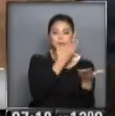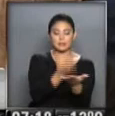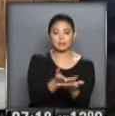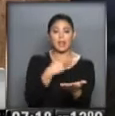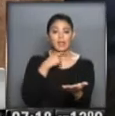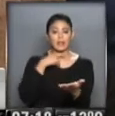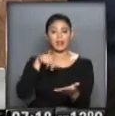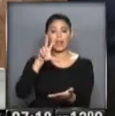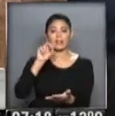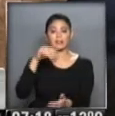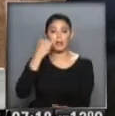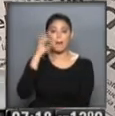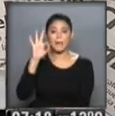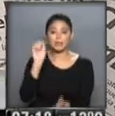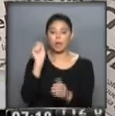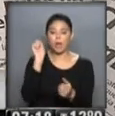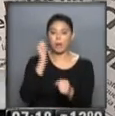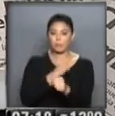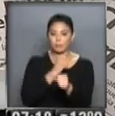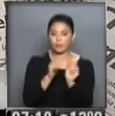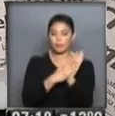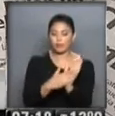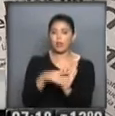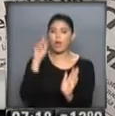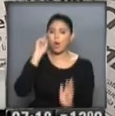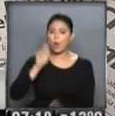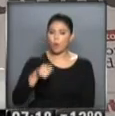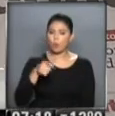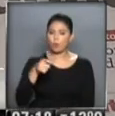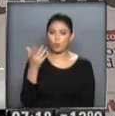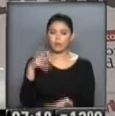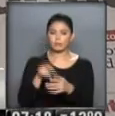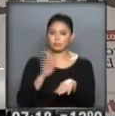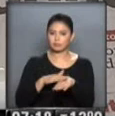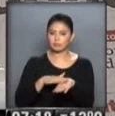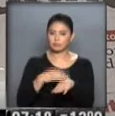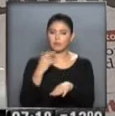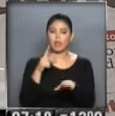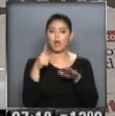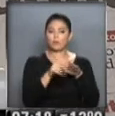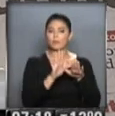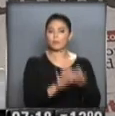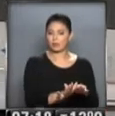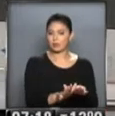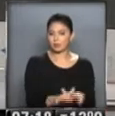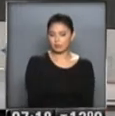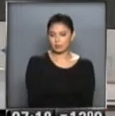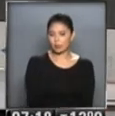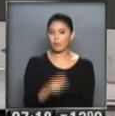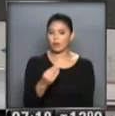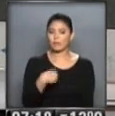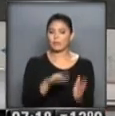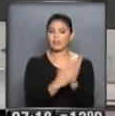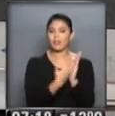decreto de macri a favor del grupo clarín el juez en lo contencioso administrativo osvaldo otegi frenó la aplicación del mismo por